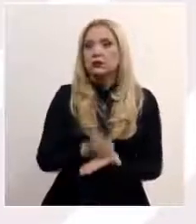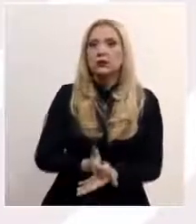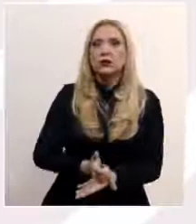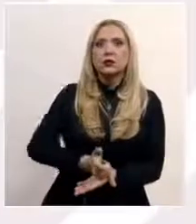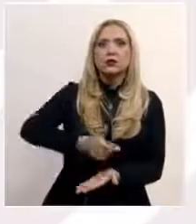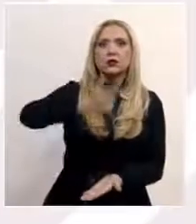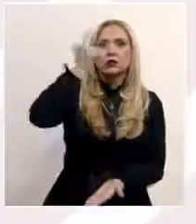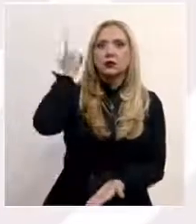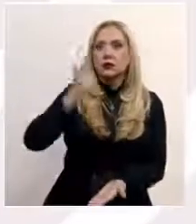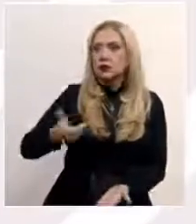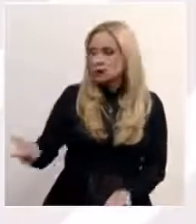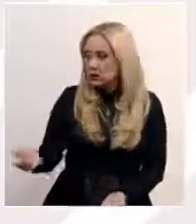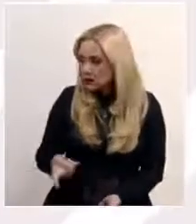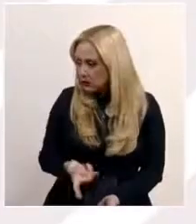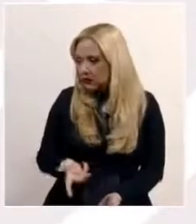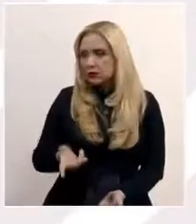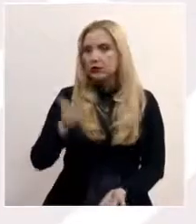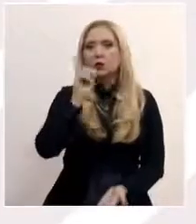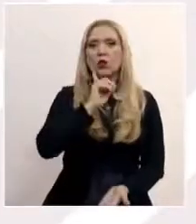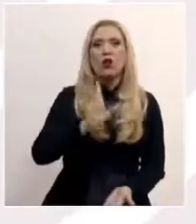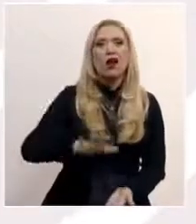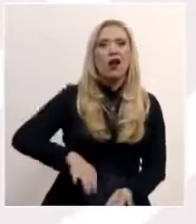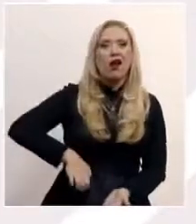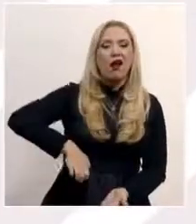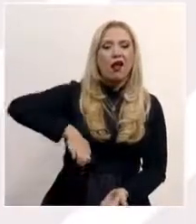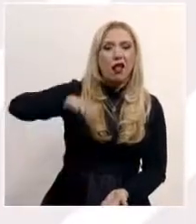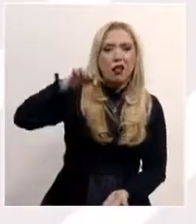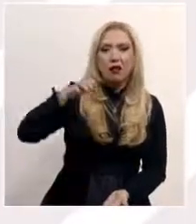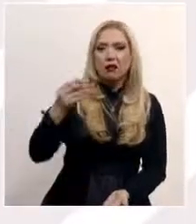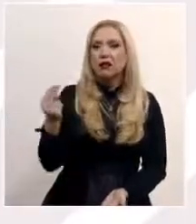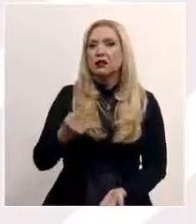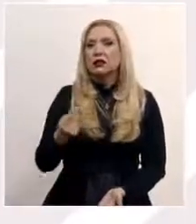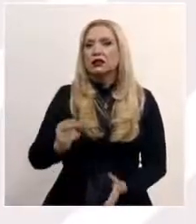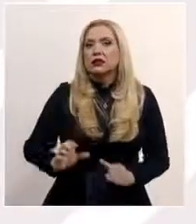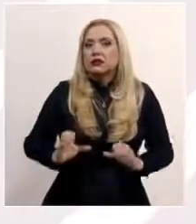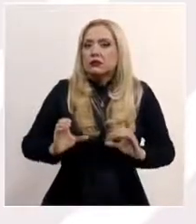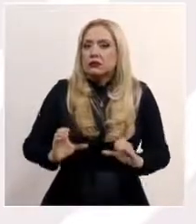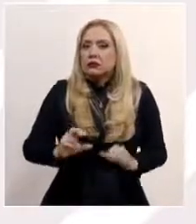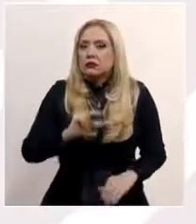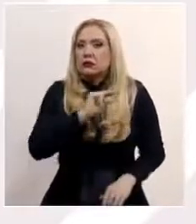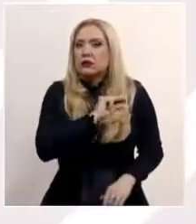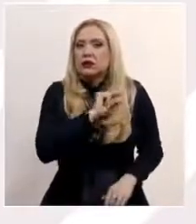hay que ir a consultas médicas y todo, bueno, eso, o sea, no hay